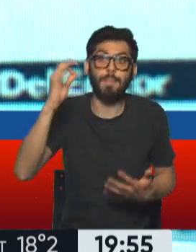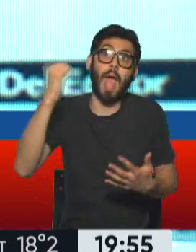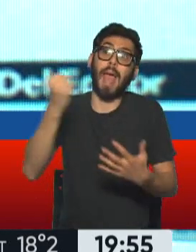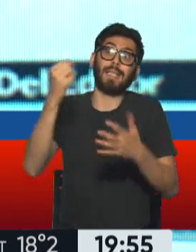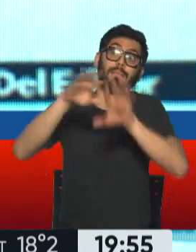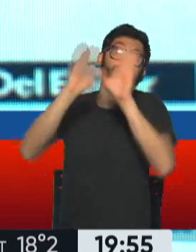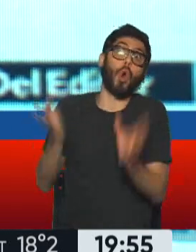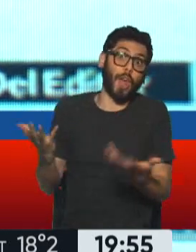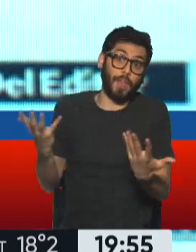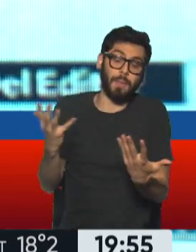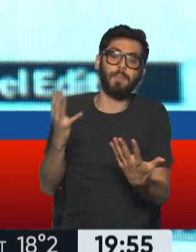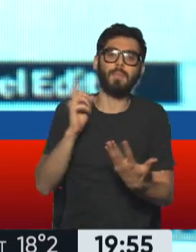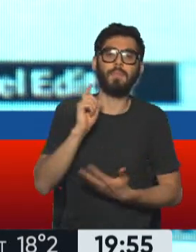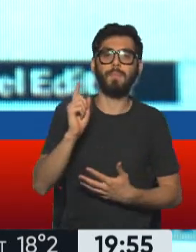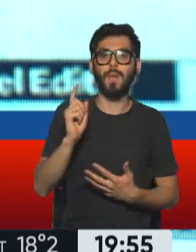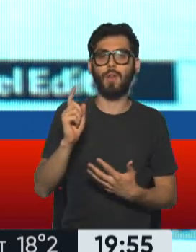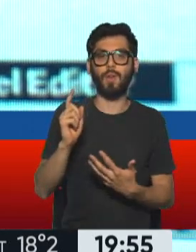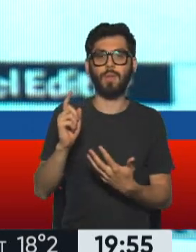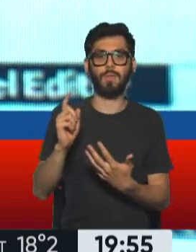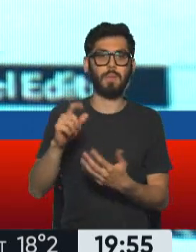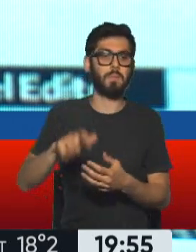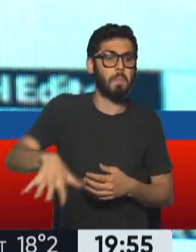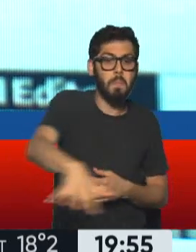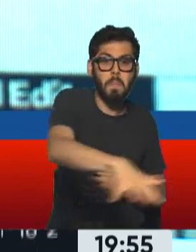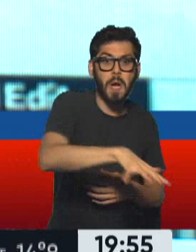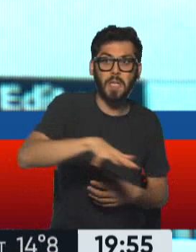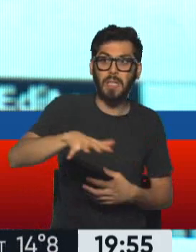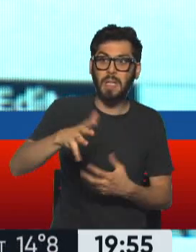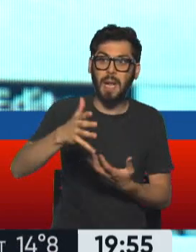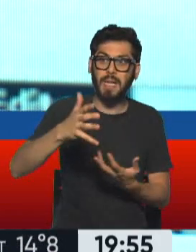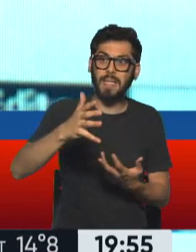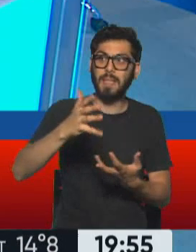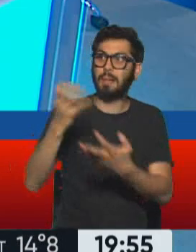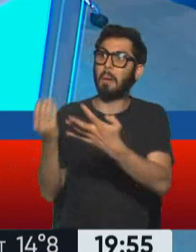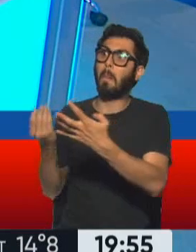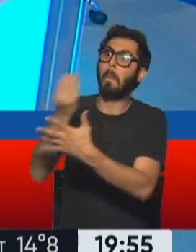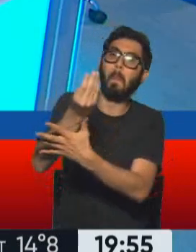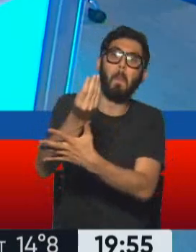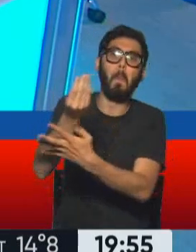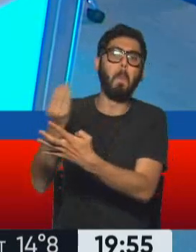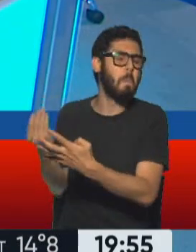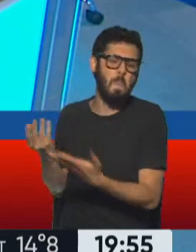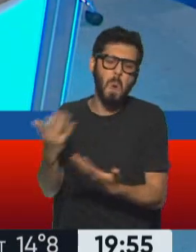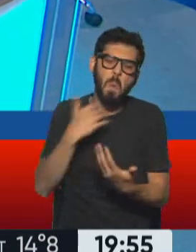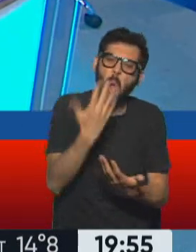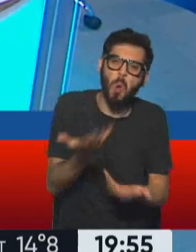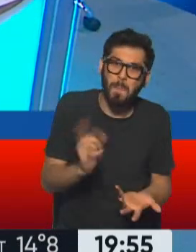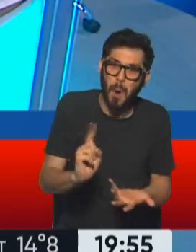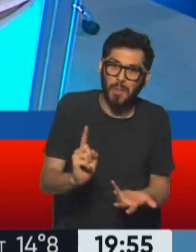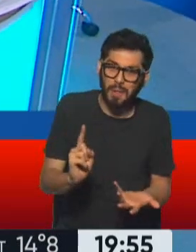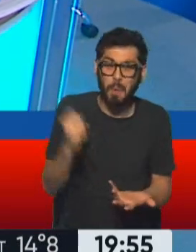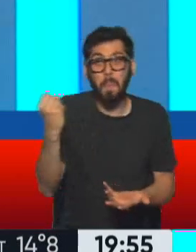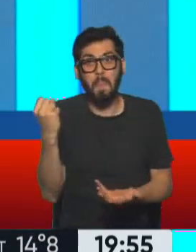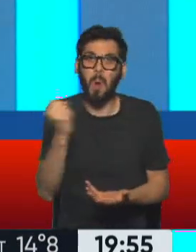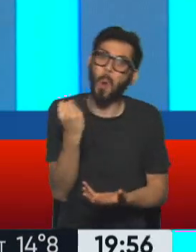y por otro lado, también en ese divorcio que tiene con la población, creo que a la gente no le modifica demasiado. ¿Quién será la sucesora? No hay